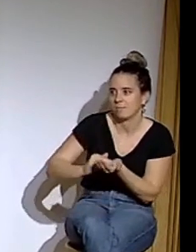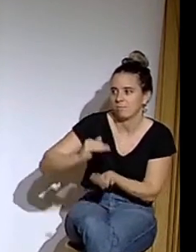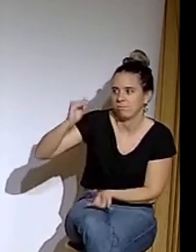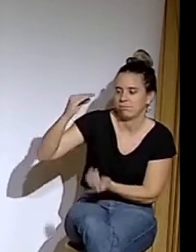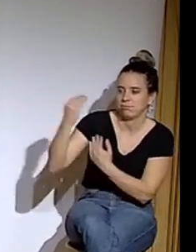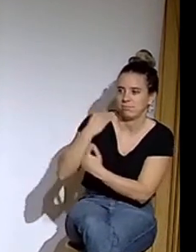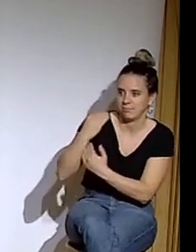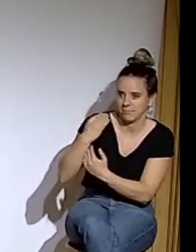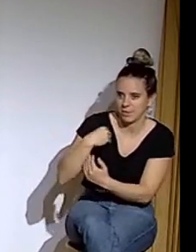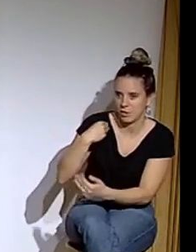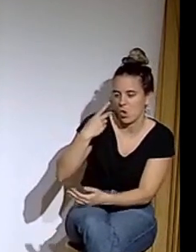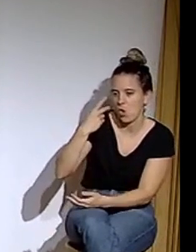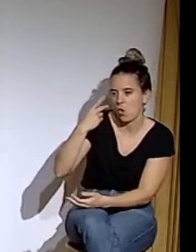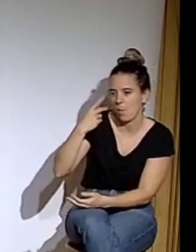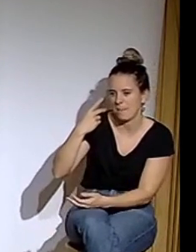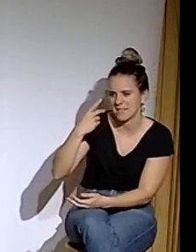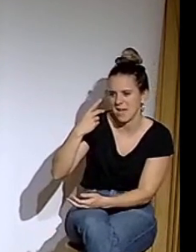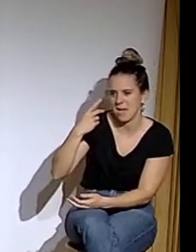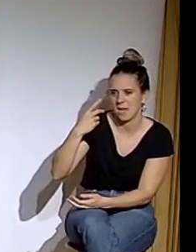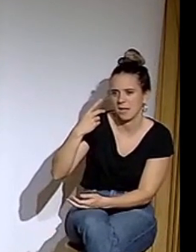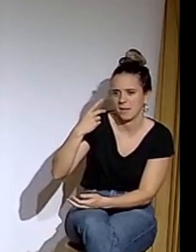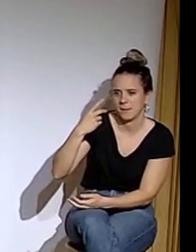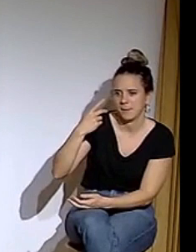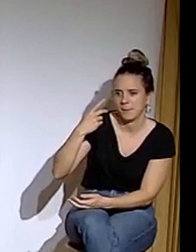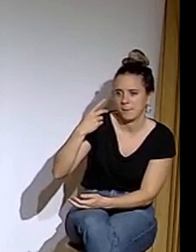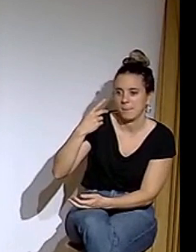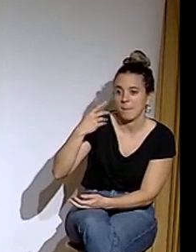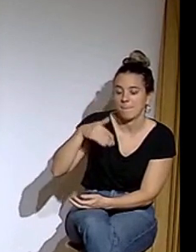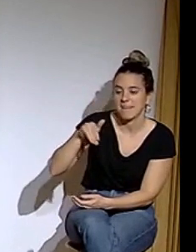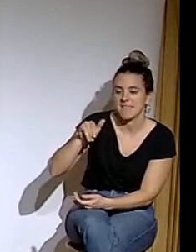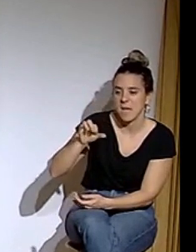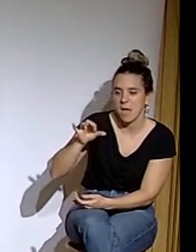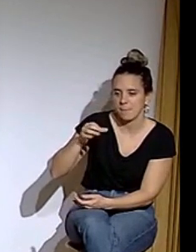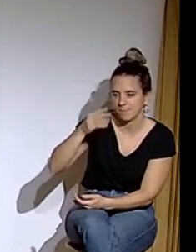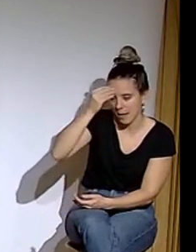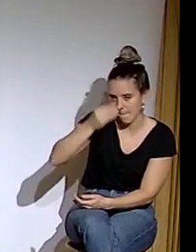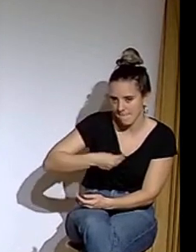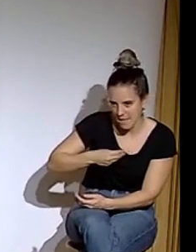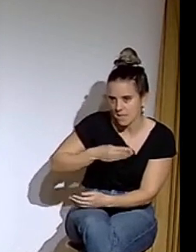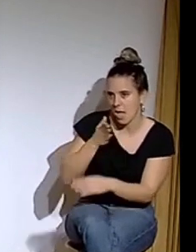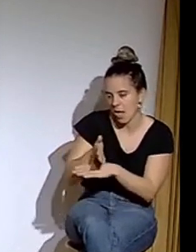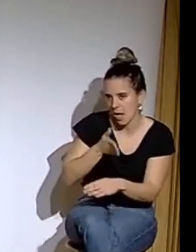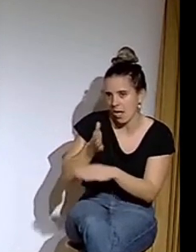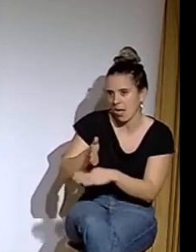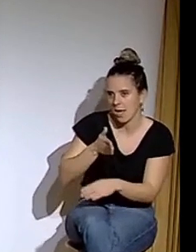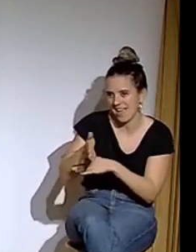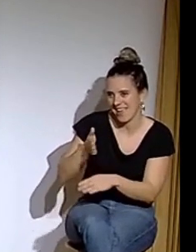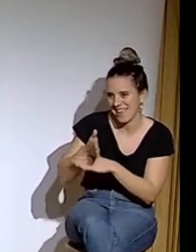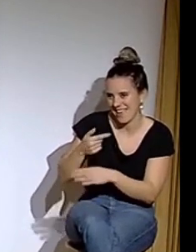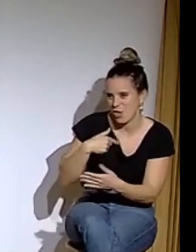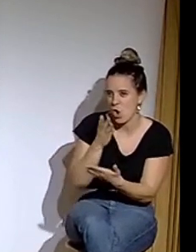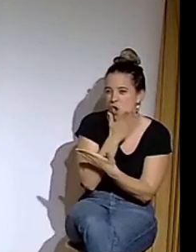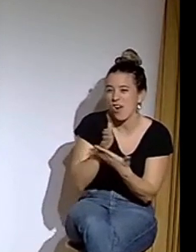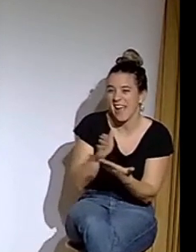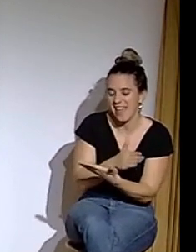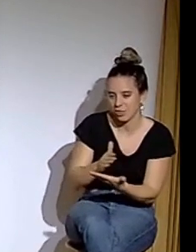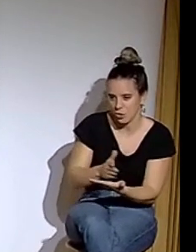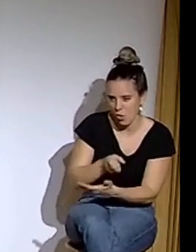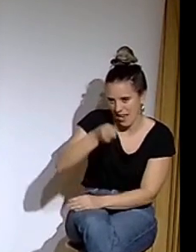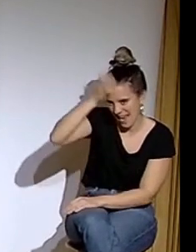puñetera vida hasta los 18 años porque me iba al colegio católico os puedo jurar que canto en latín os